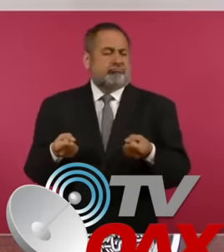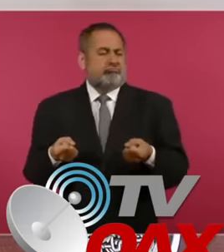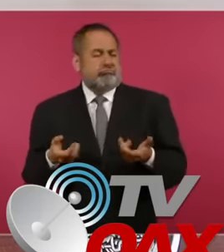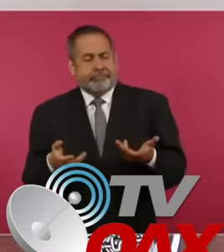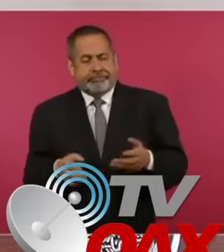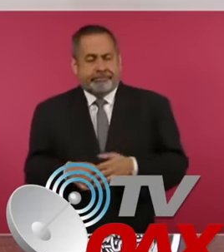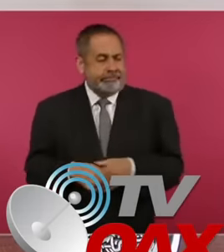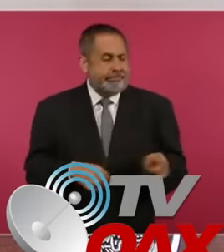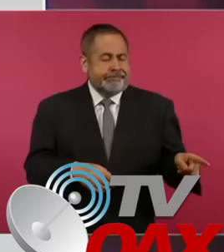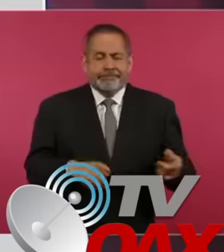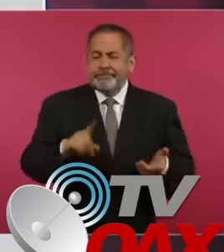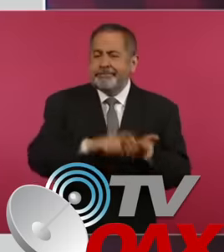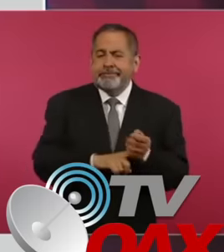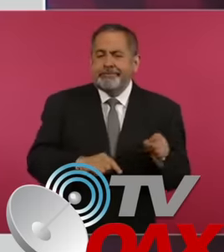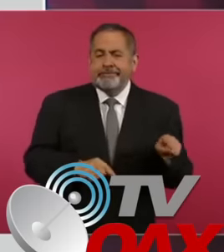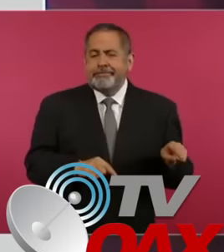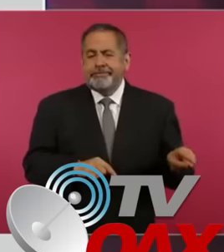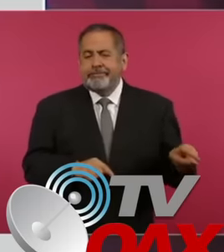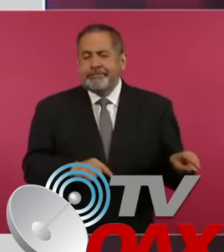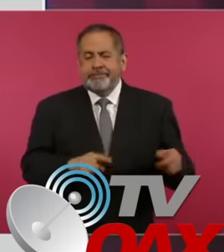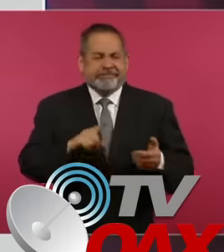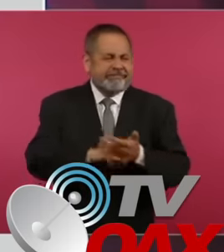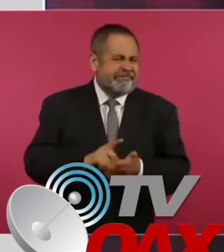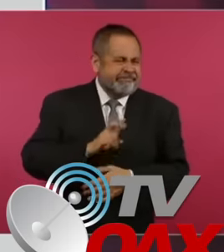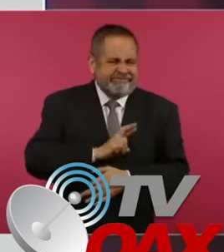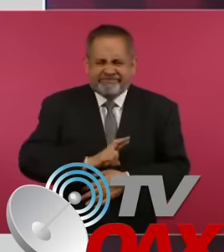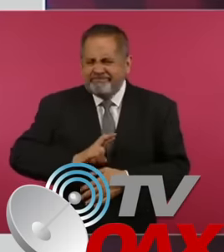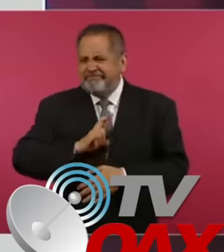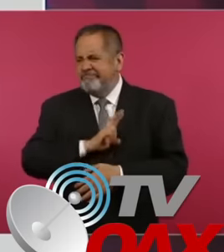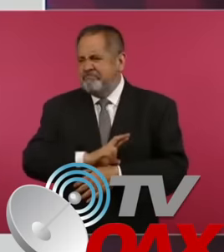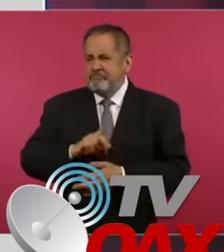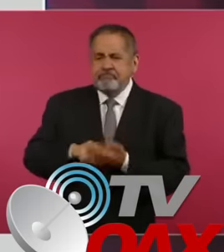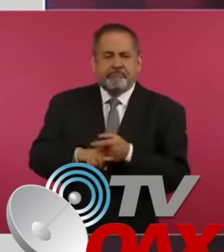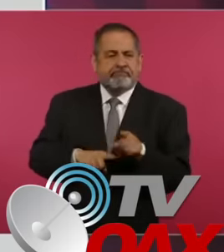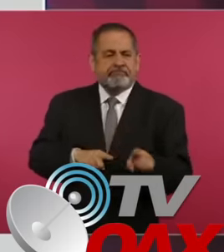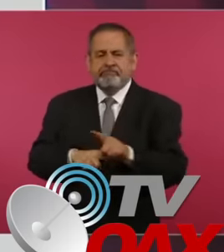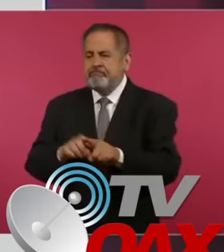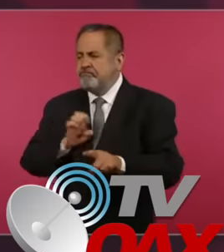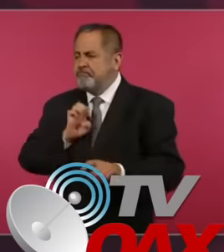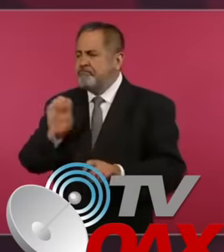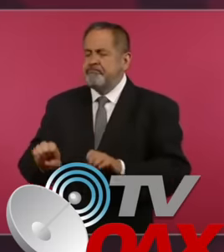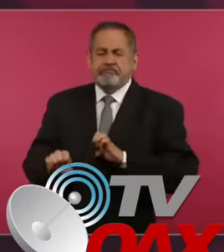y albergan muchos rencores, odios.